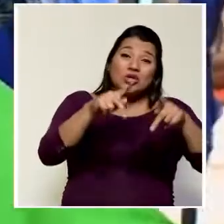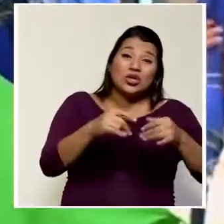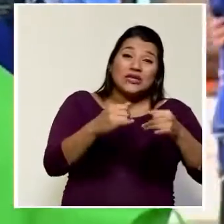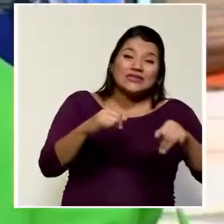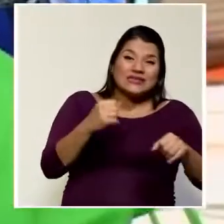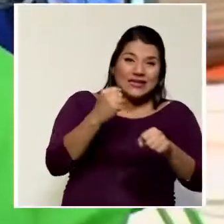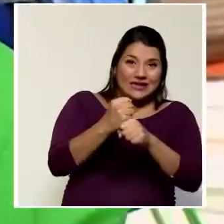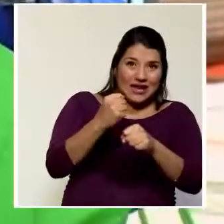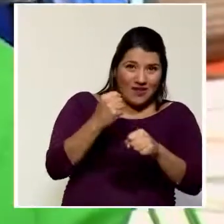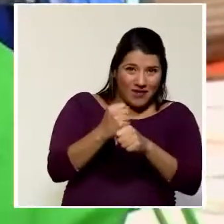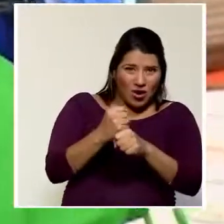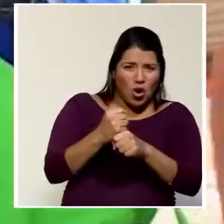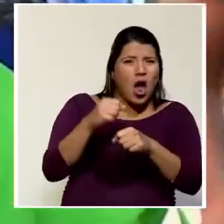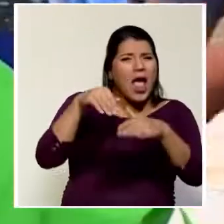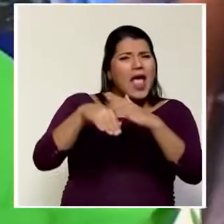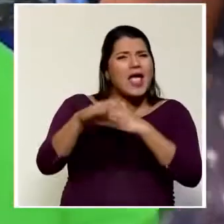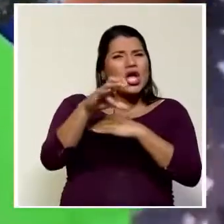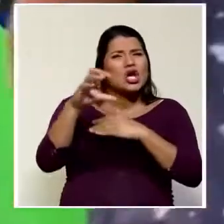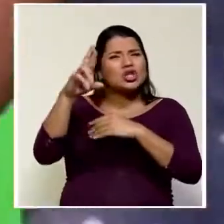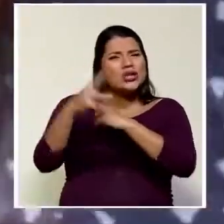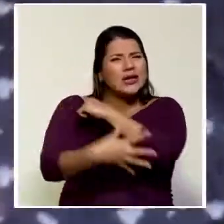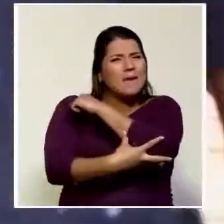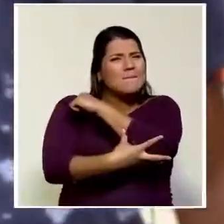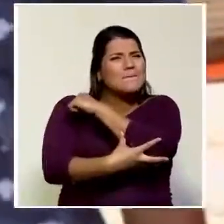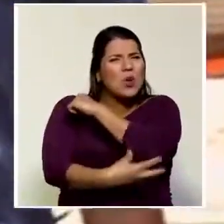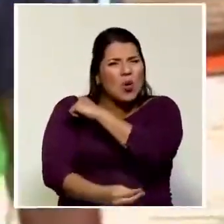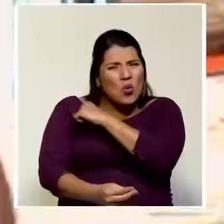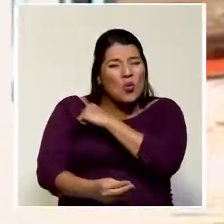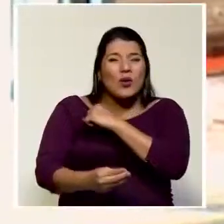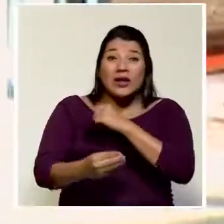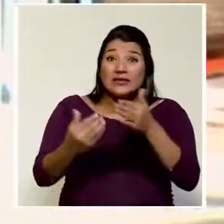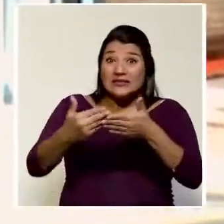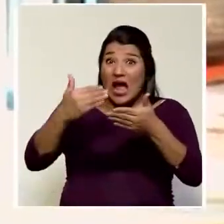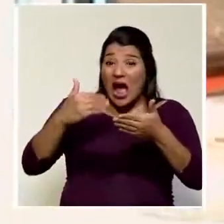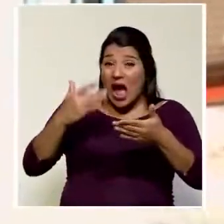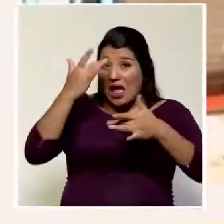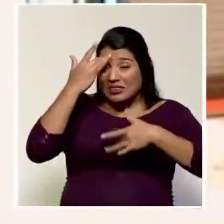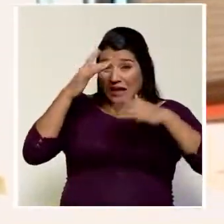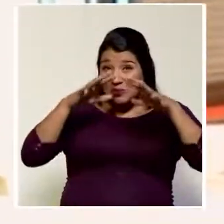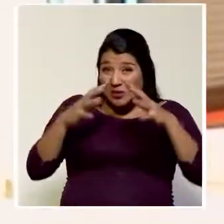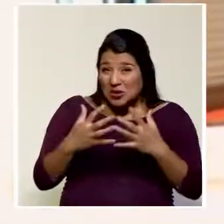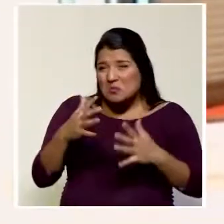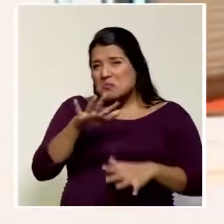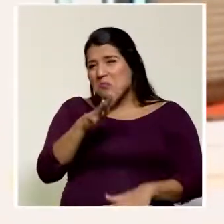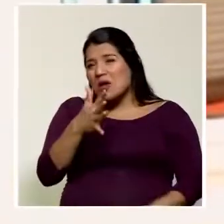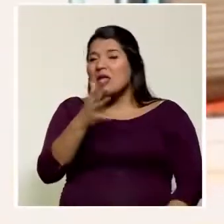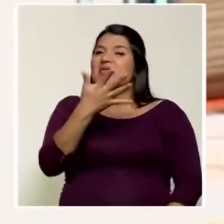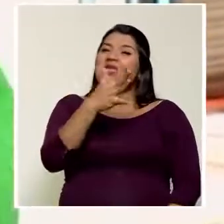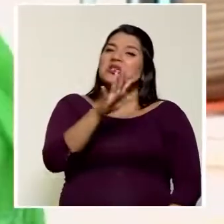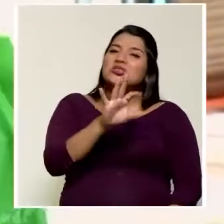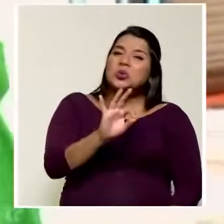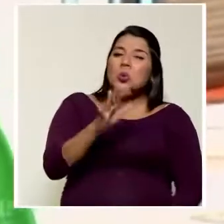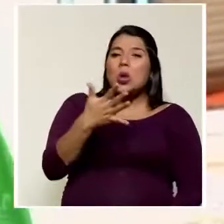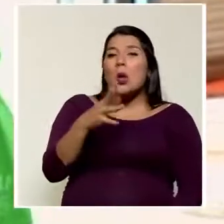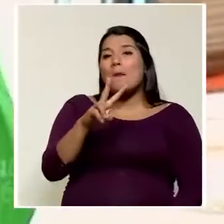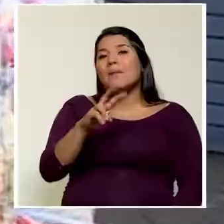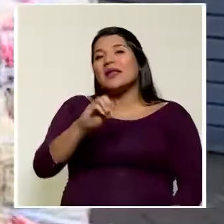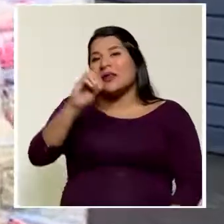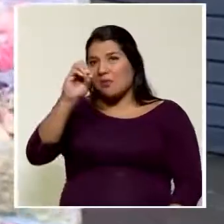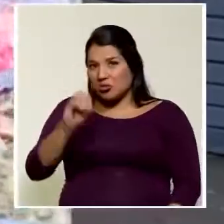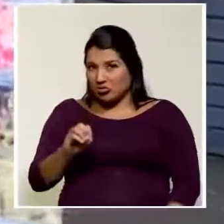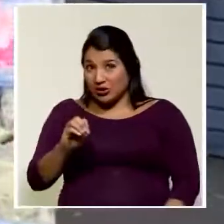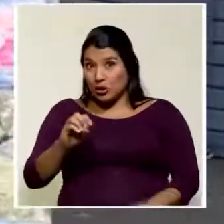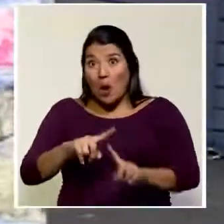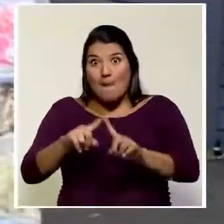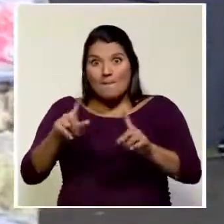antes de la pandemia se mantuvo por décadas flotando entre un 19 y un 20%, durante la pandemia